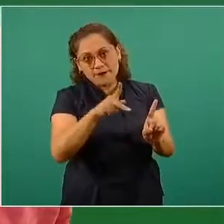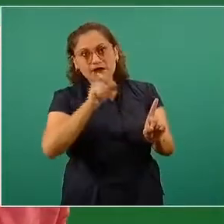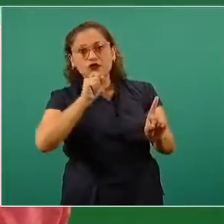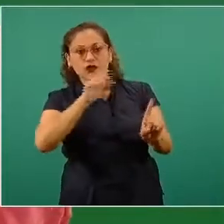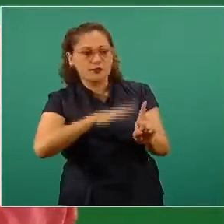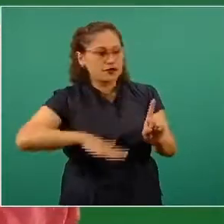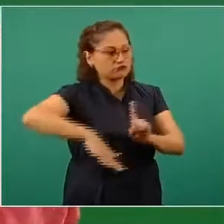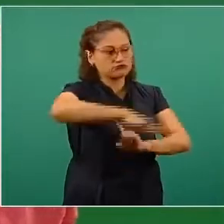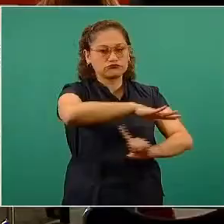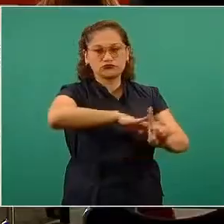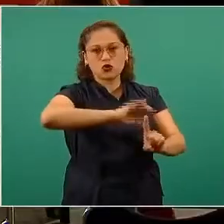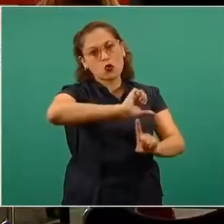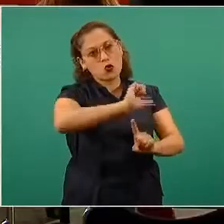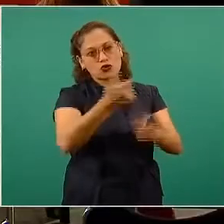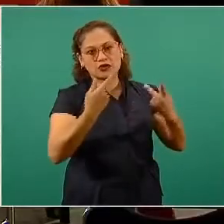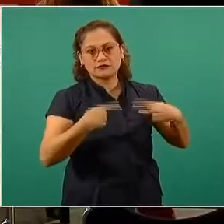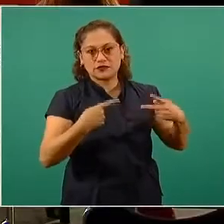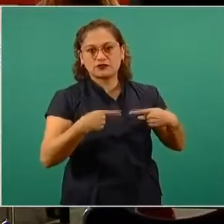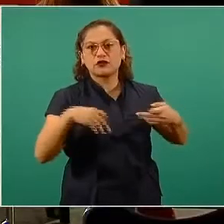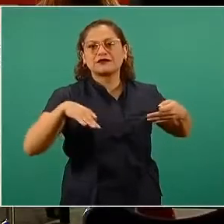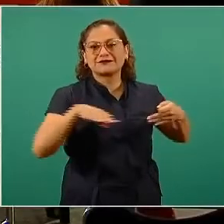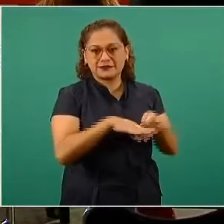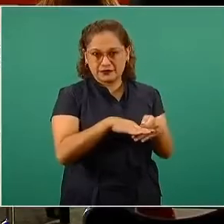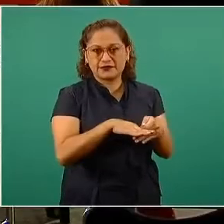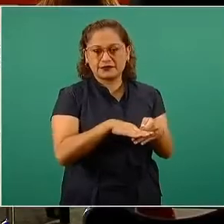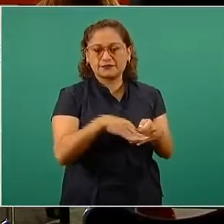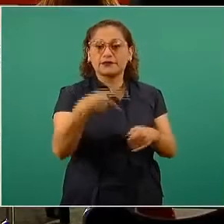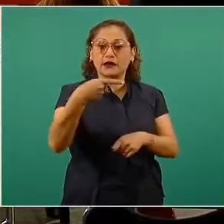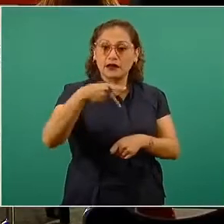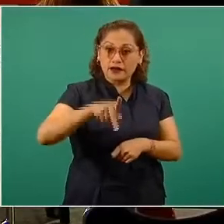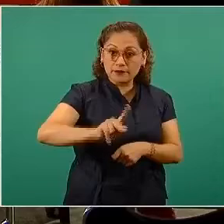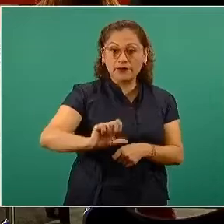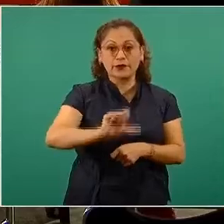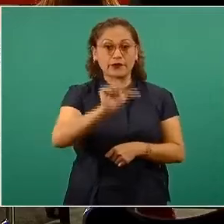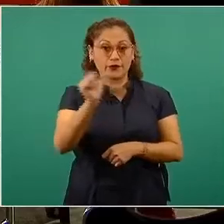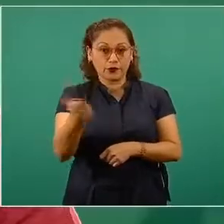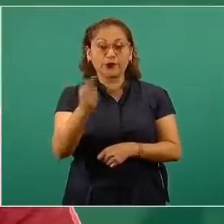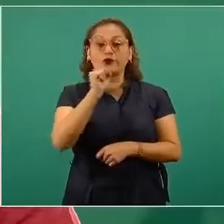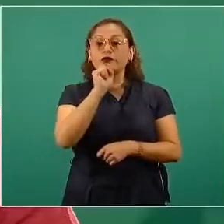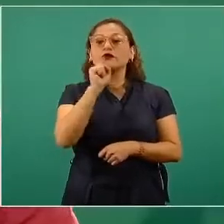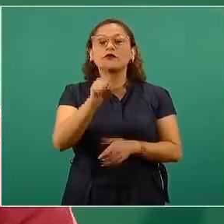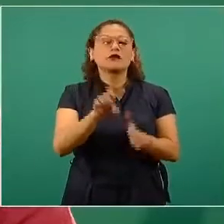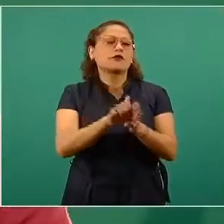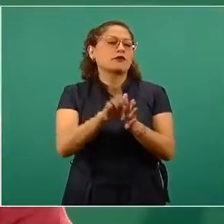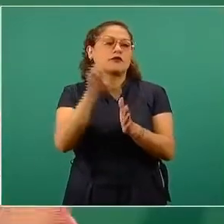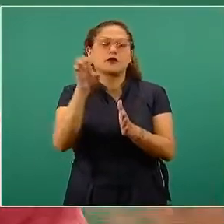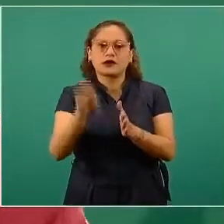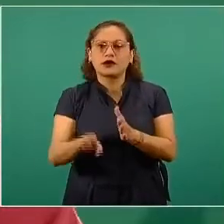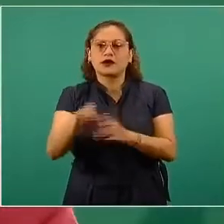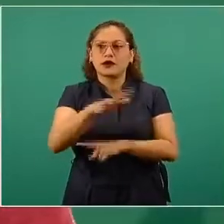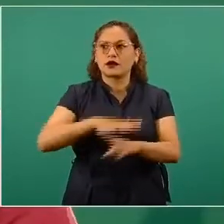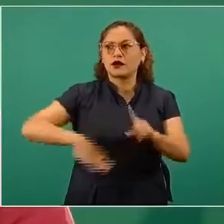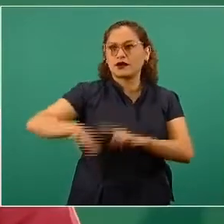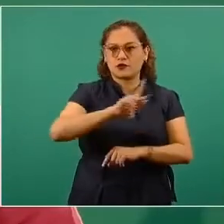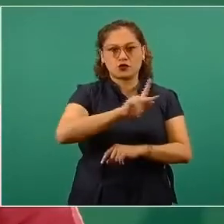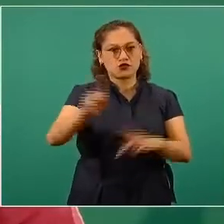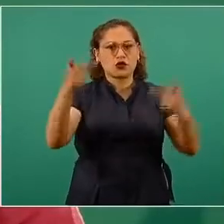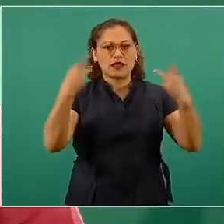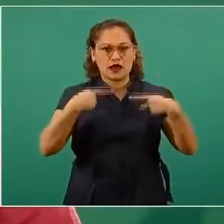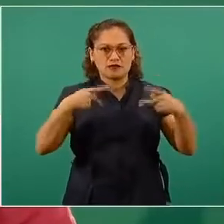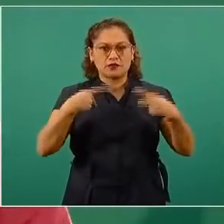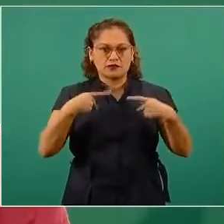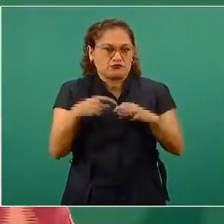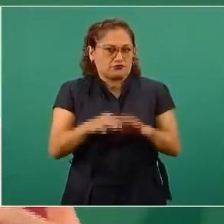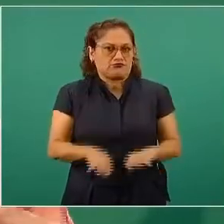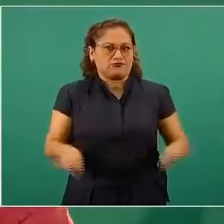rodean. Pero hay otro componente que es el componente estratégico de interés público, de interés del Estado